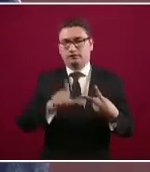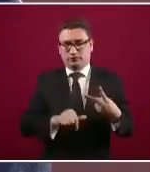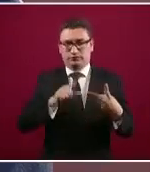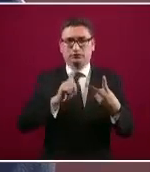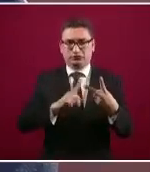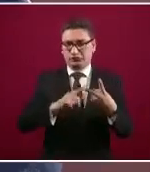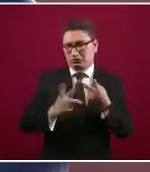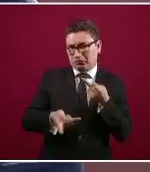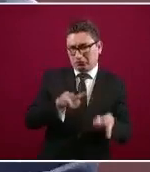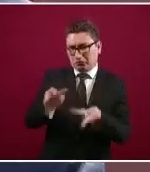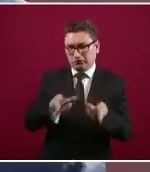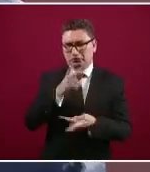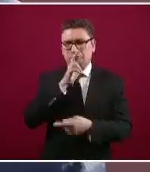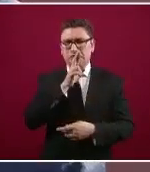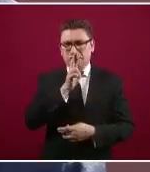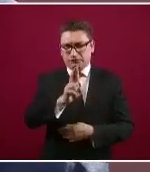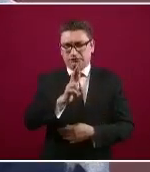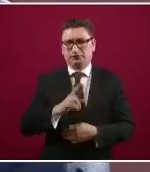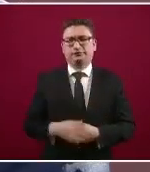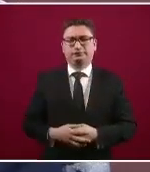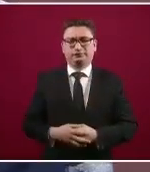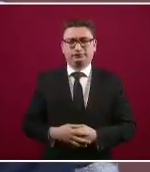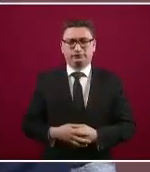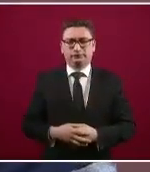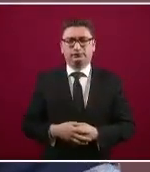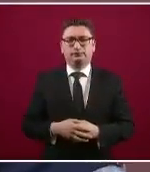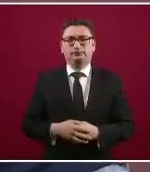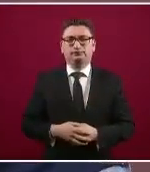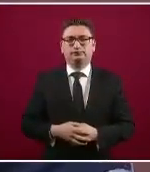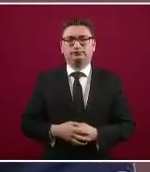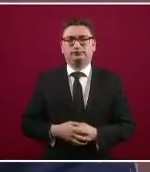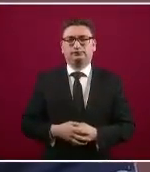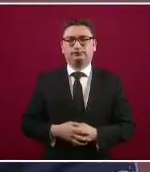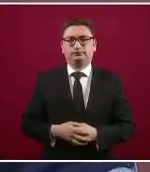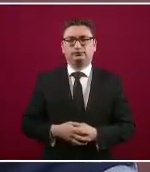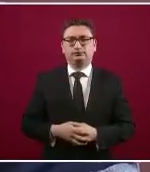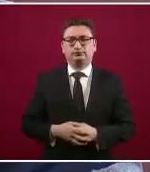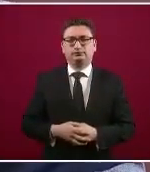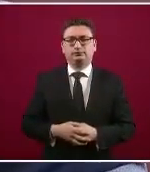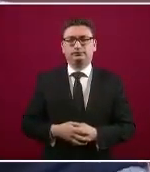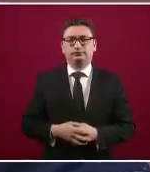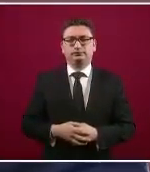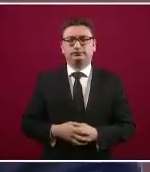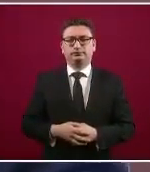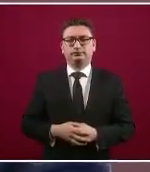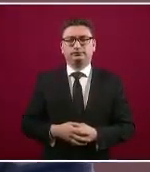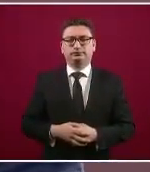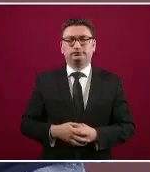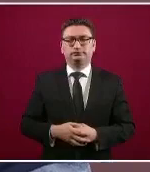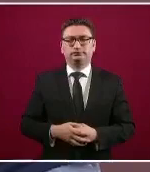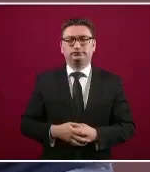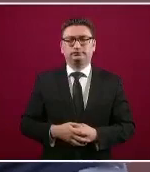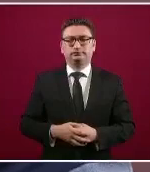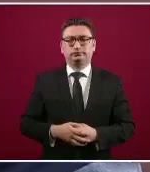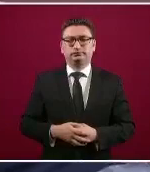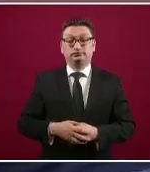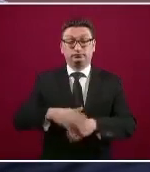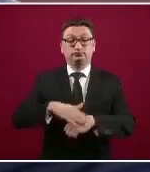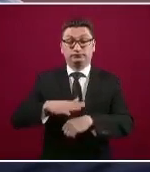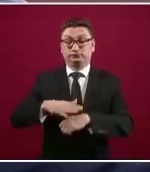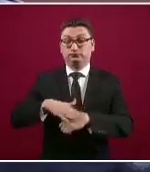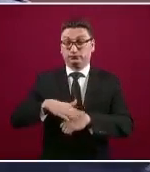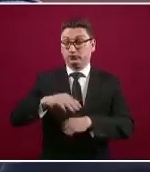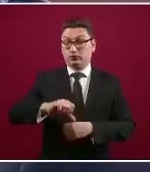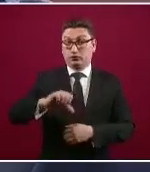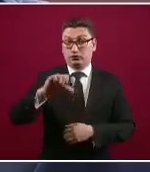y respuestas. Les informo también que hoy